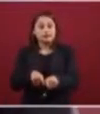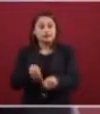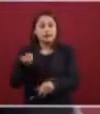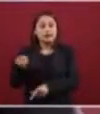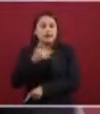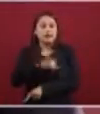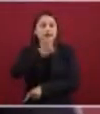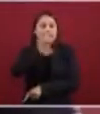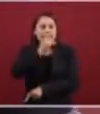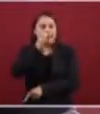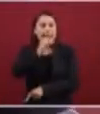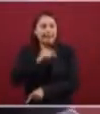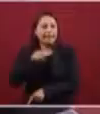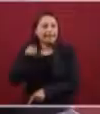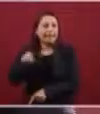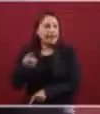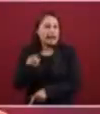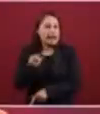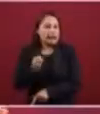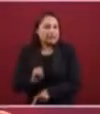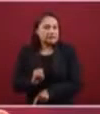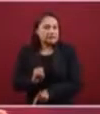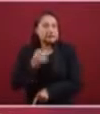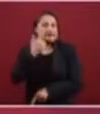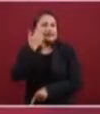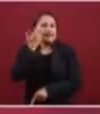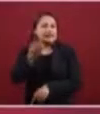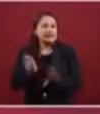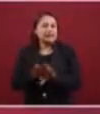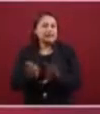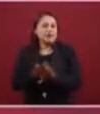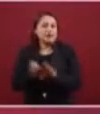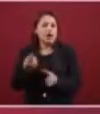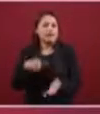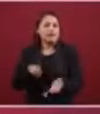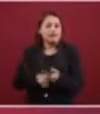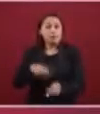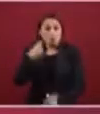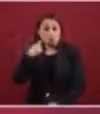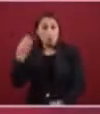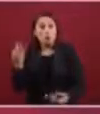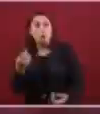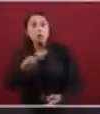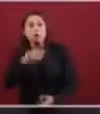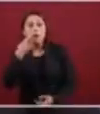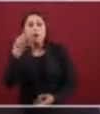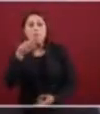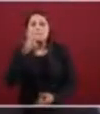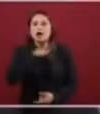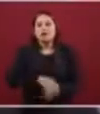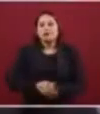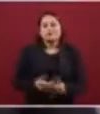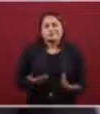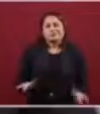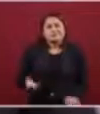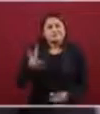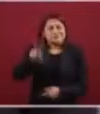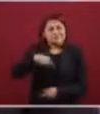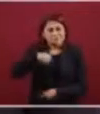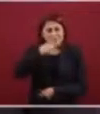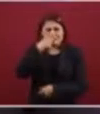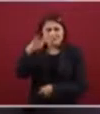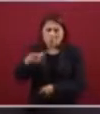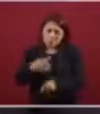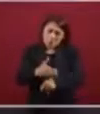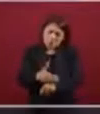cometido esos errores. Entonces, digo, de verdad, compañeros, o sea, estamos aquí para ayudarnos y para echarnos